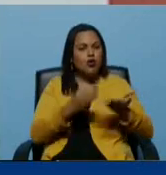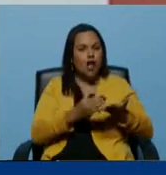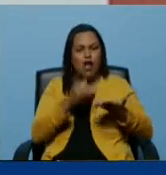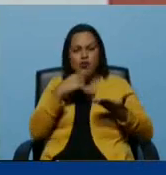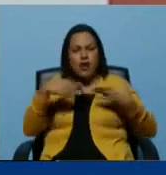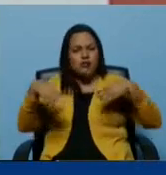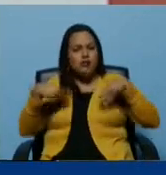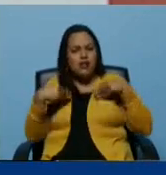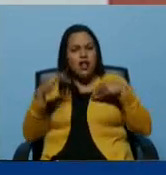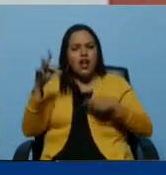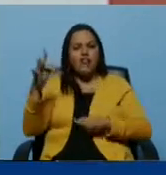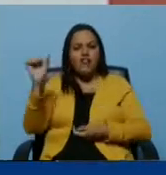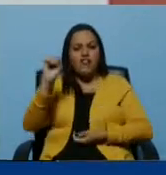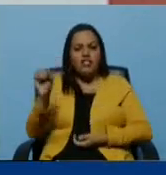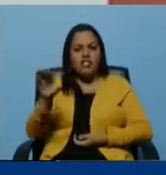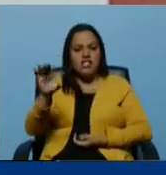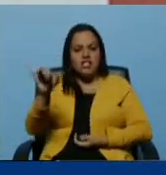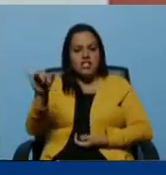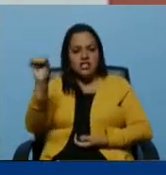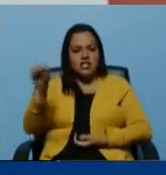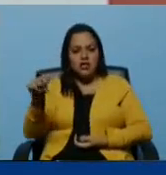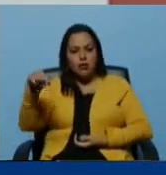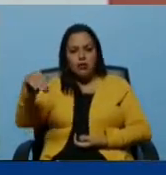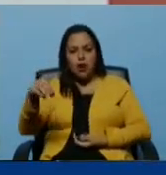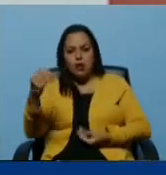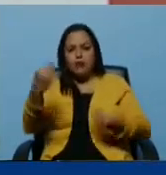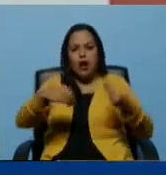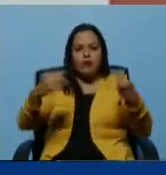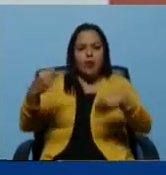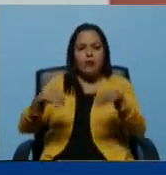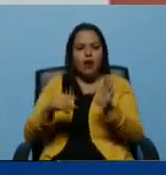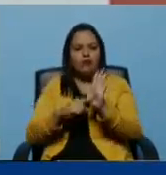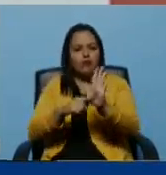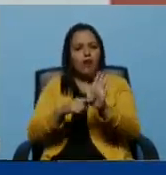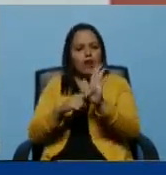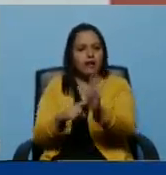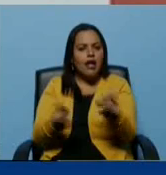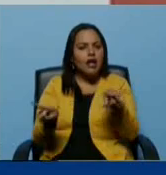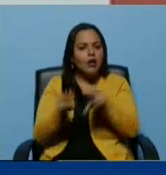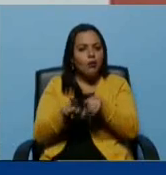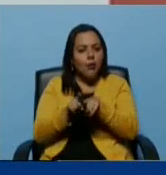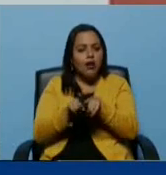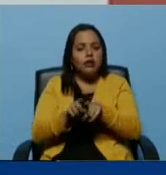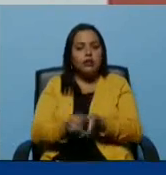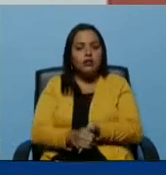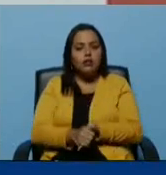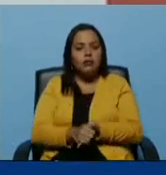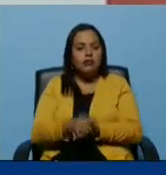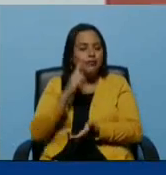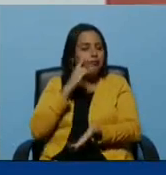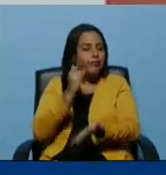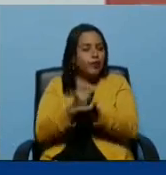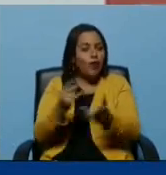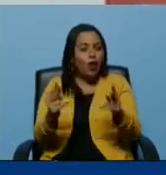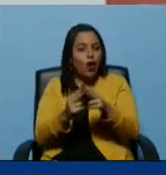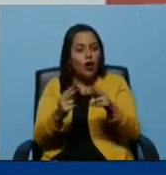neofascismo y expresiones similares, para nutrirnos de las ideas, las propuestas y